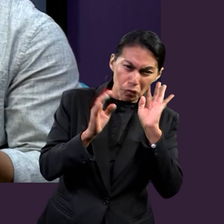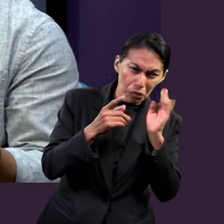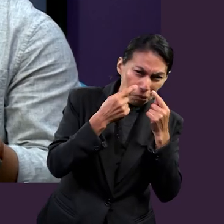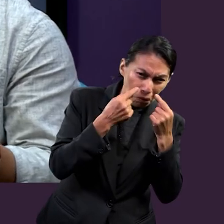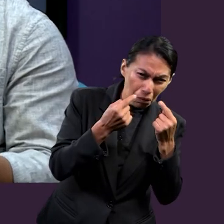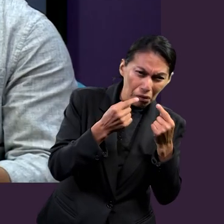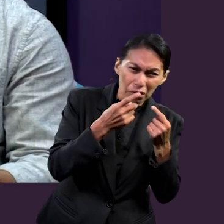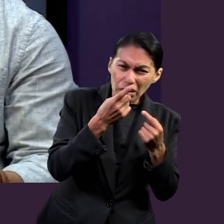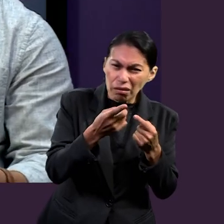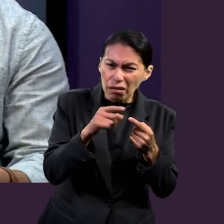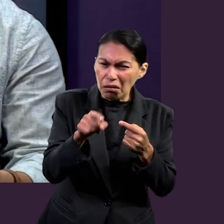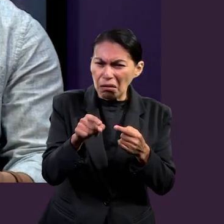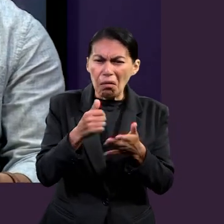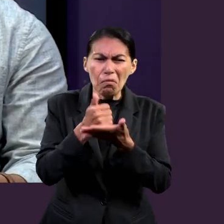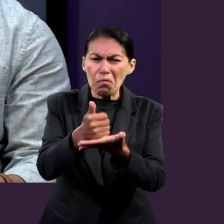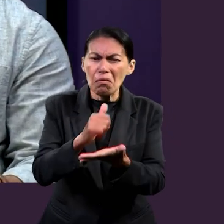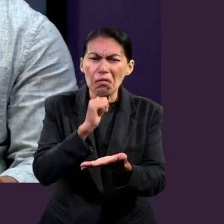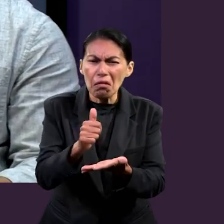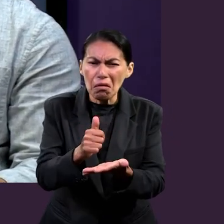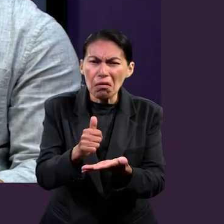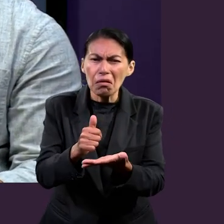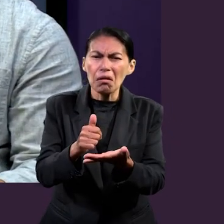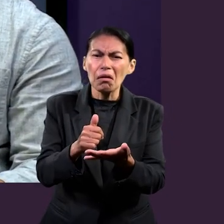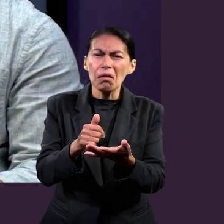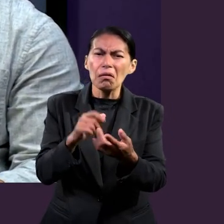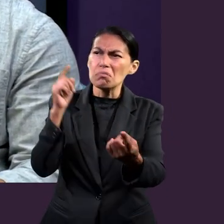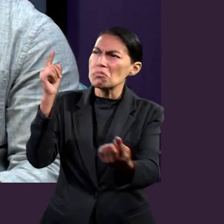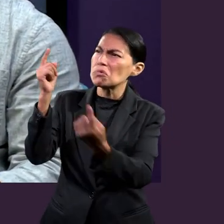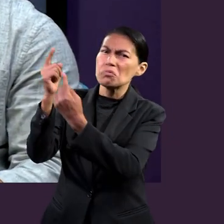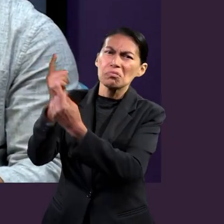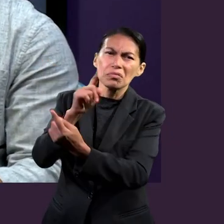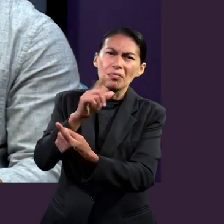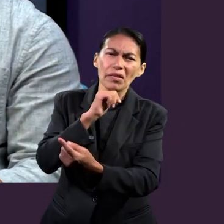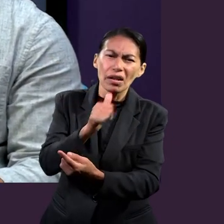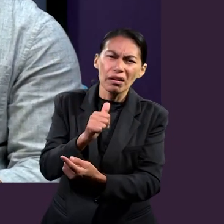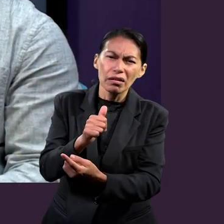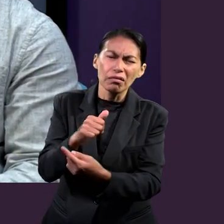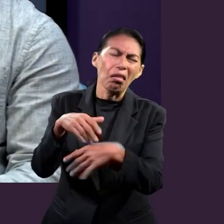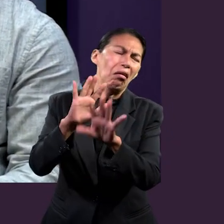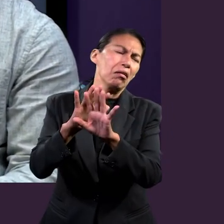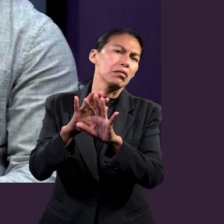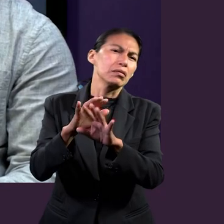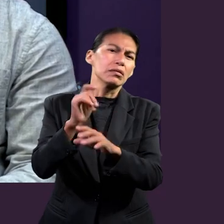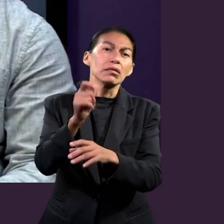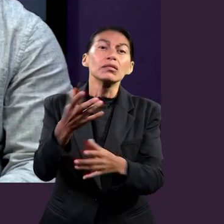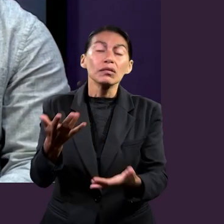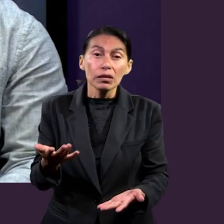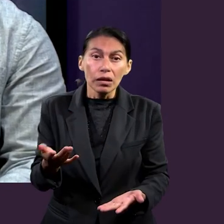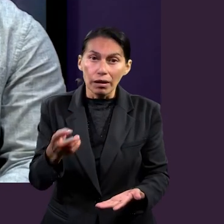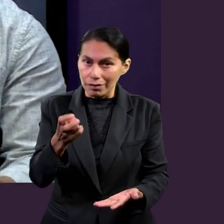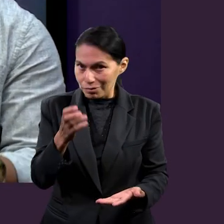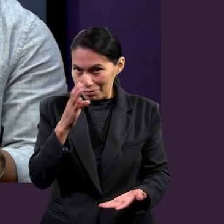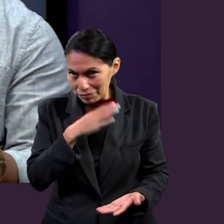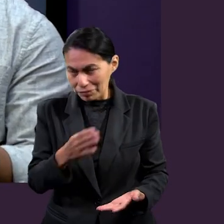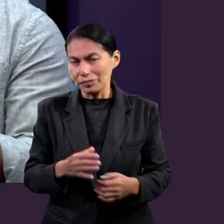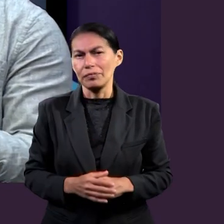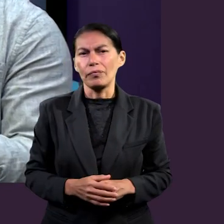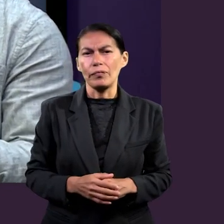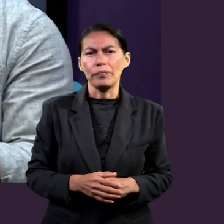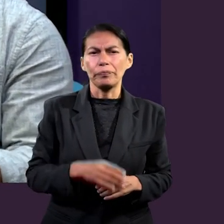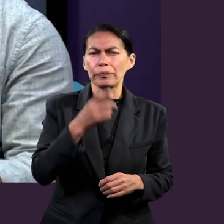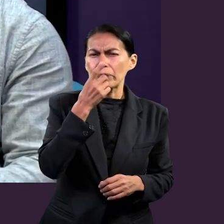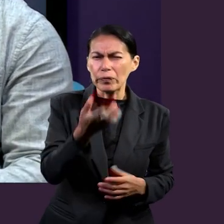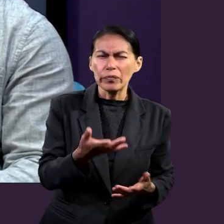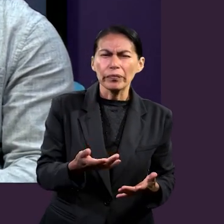tienes la intención. Y creo que es igual a lo que se está refiriendo, Pablo, porque si nos dice, no digas mentira, y luego nos, de hecho, el